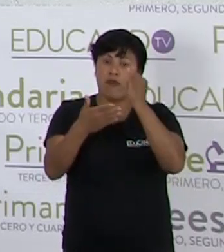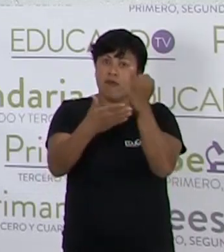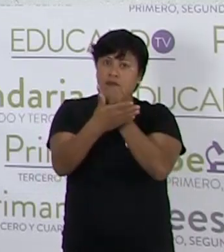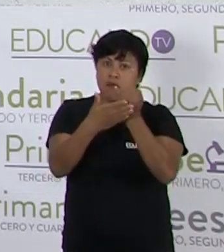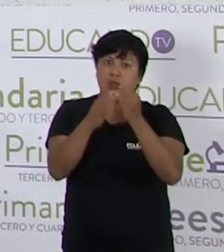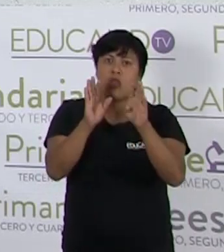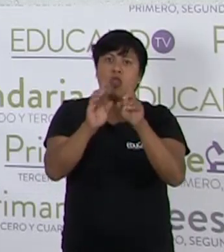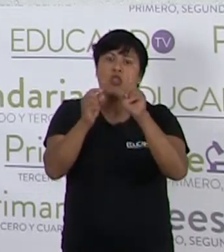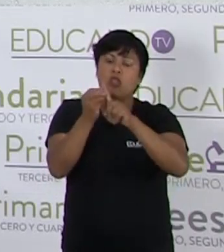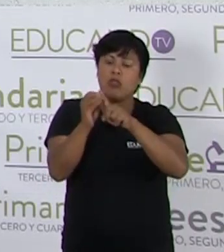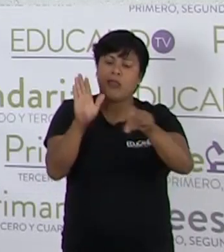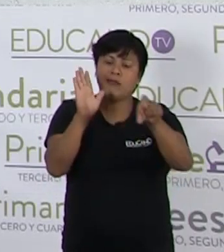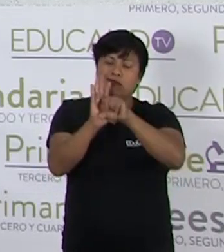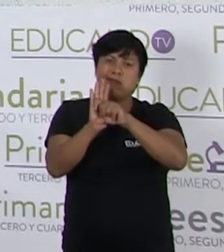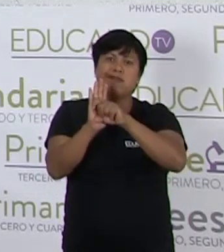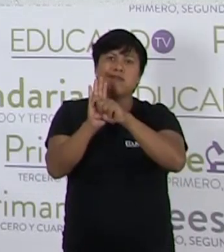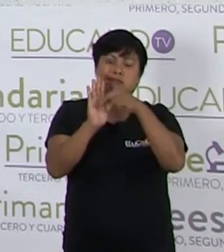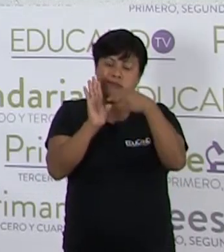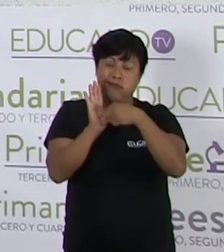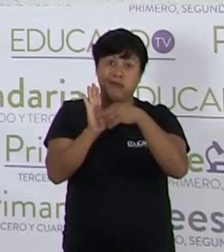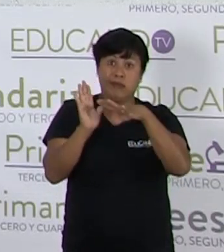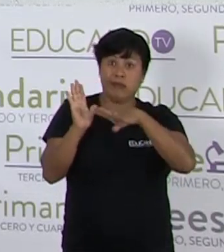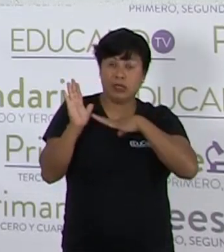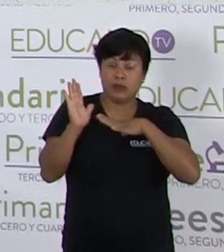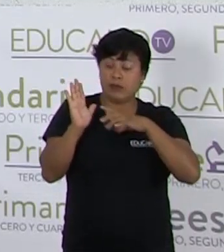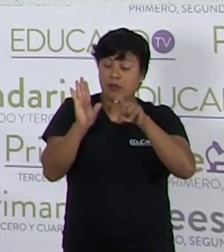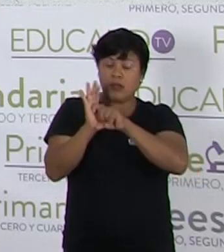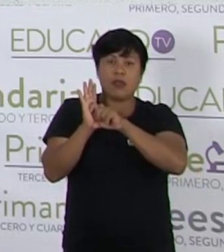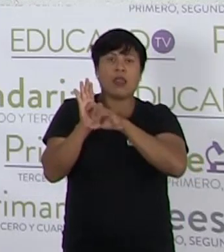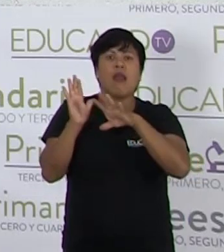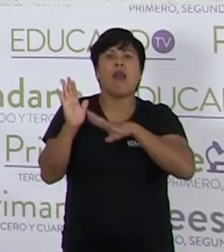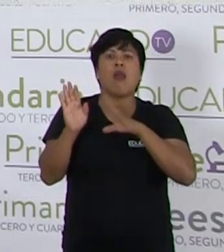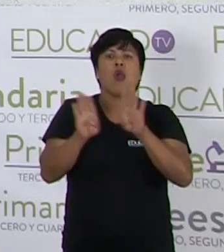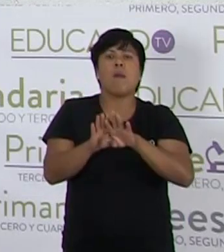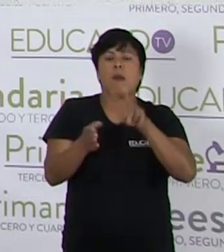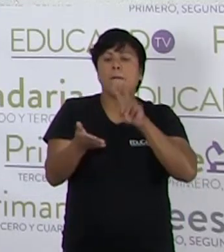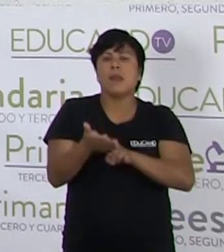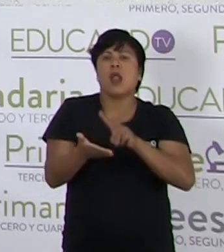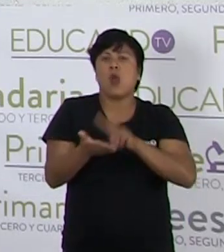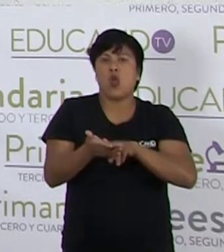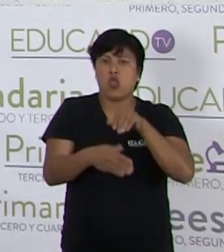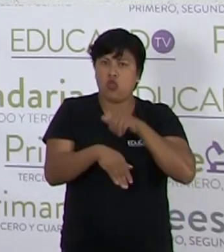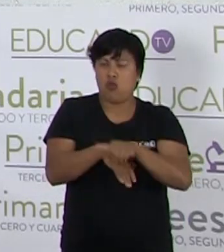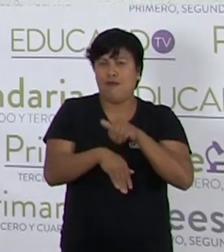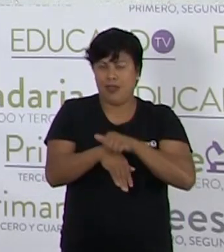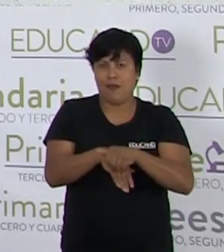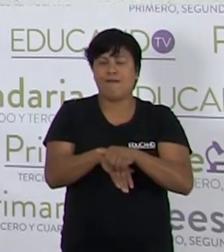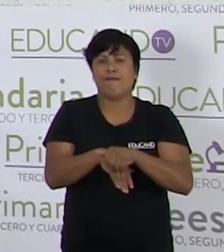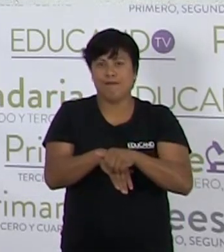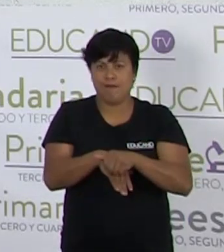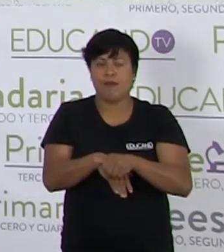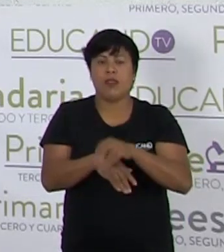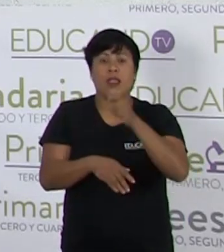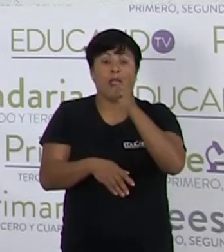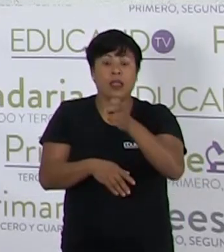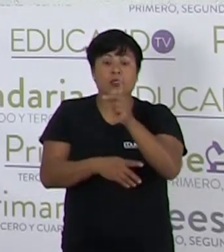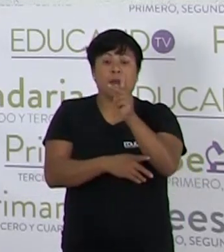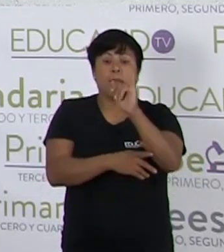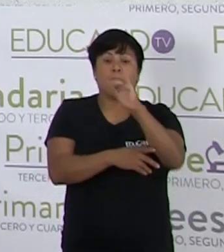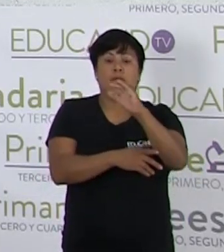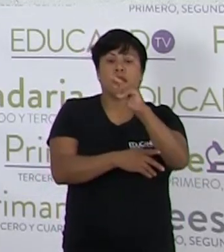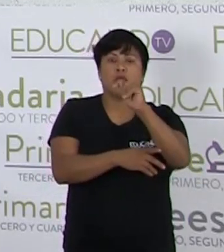de matemáticas, es donde un símbolo adquiere un valor numérico, ¿sí? Un